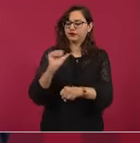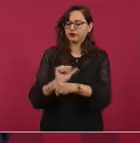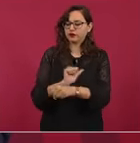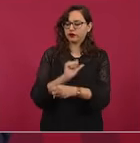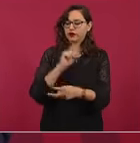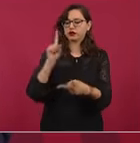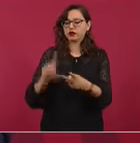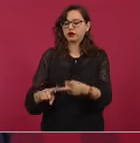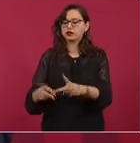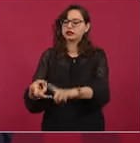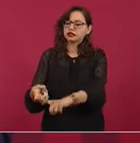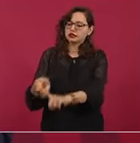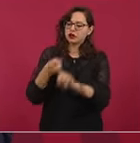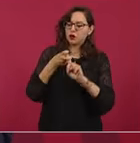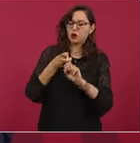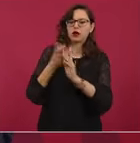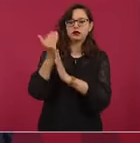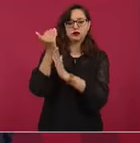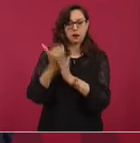evitar secuestros,